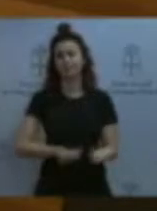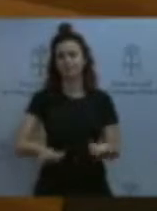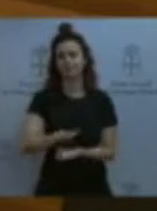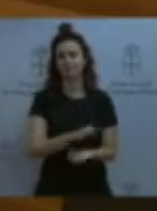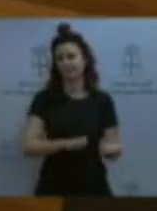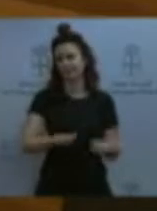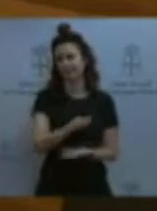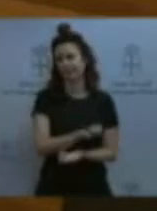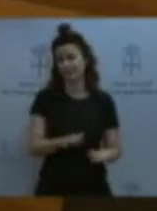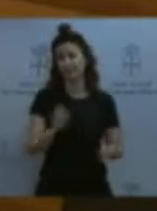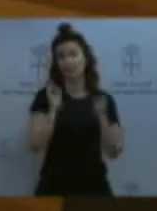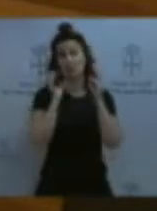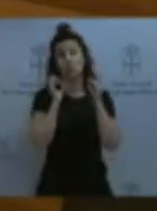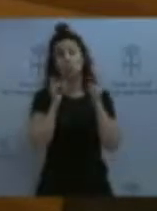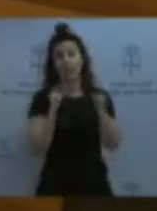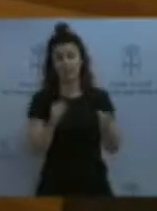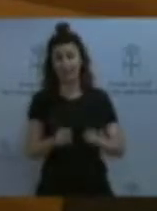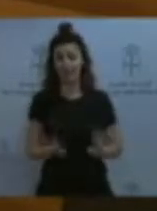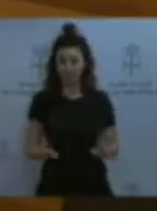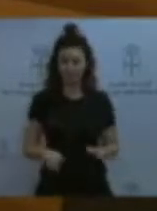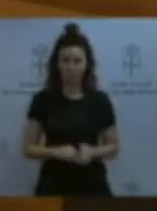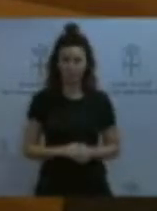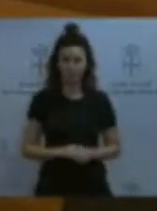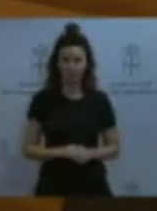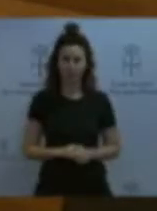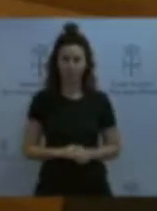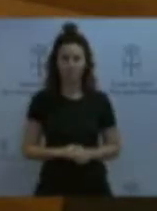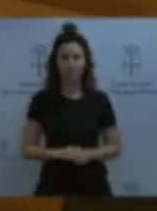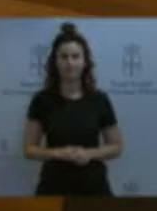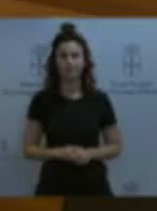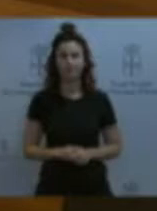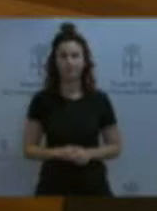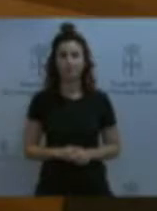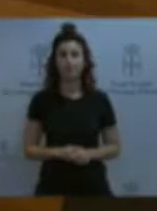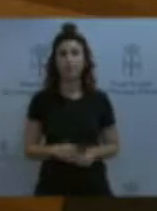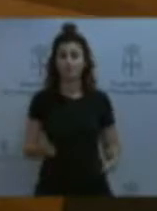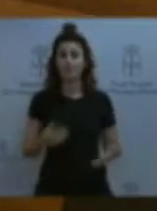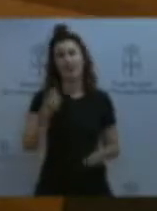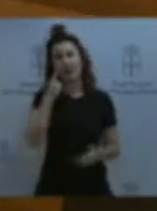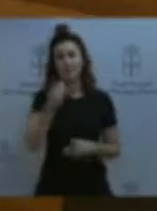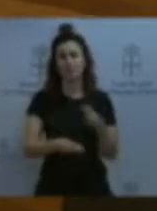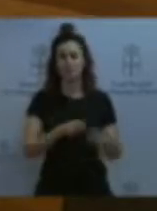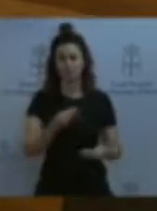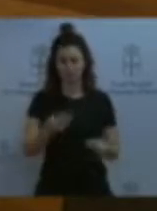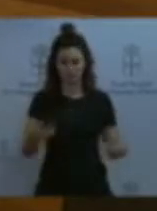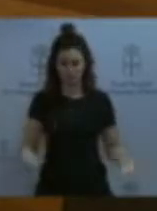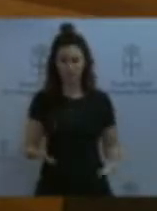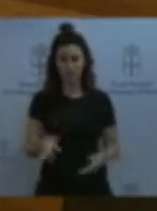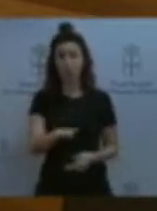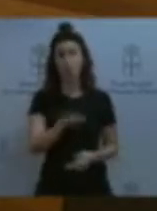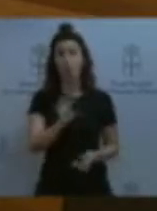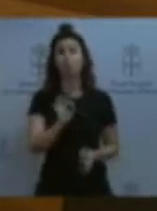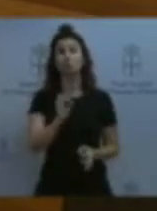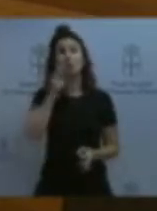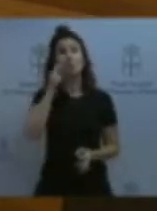mesmo nun xardín. Vamos a ir a los feitos. La ubicación en la que, según dicen, pretenden abrir el museo son